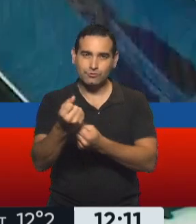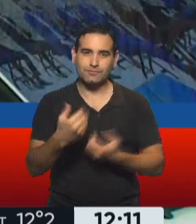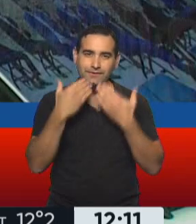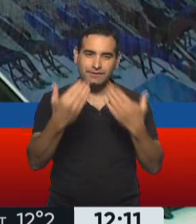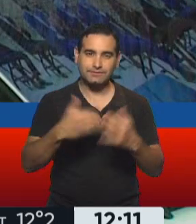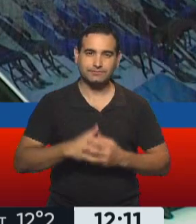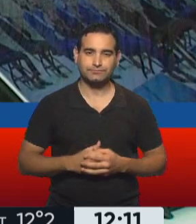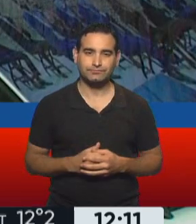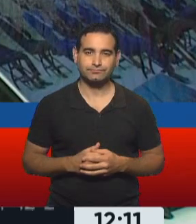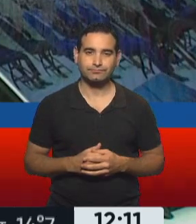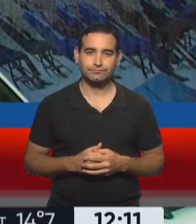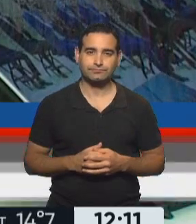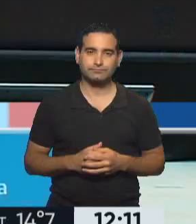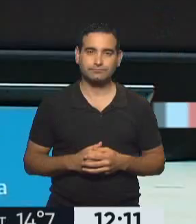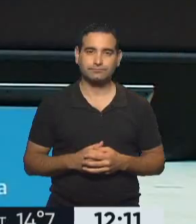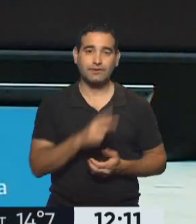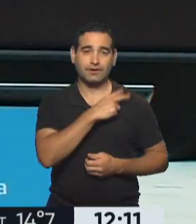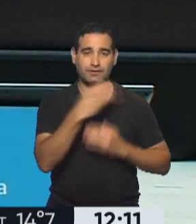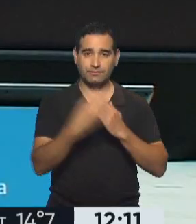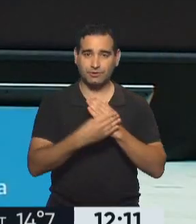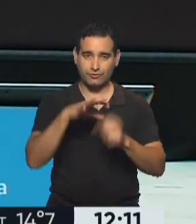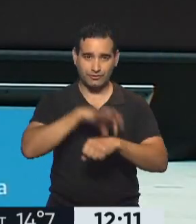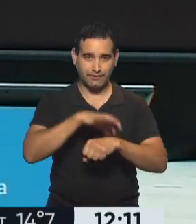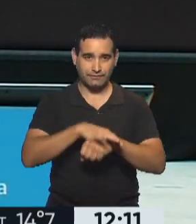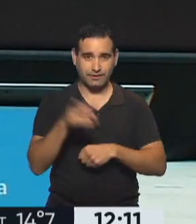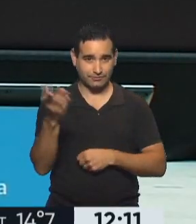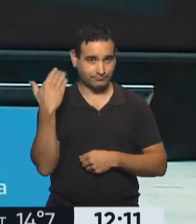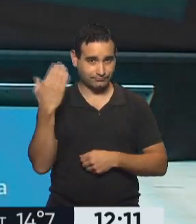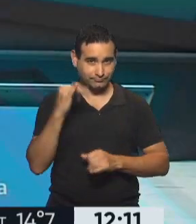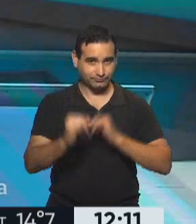Con las palabras del jefe de Gabinete de Ministros de la Nación, Santiago Cafiero.